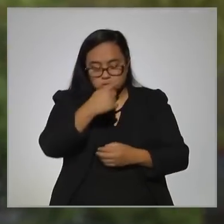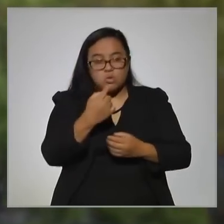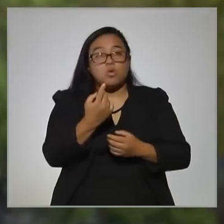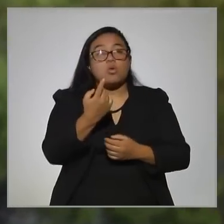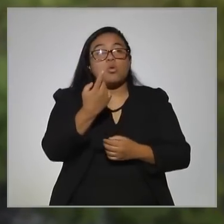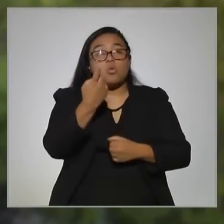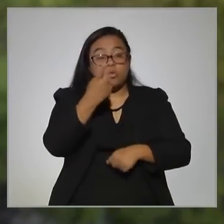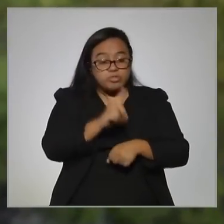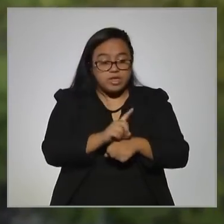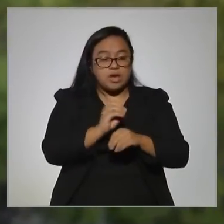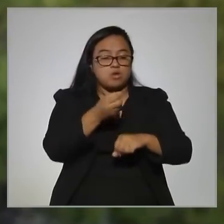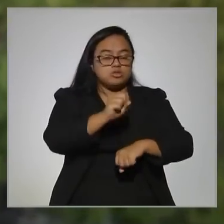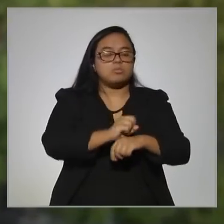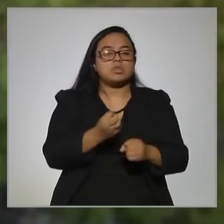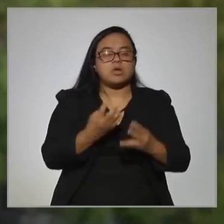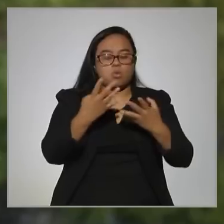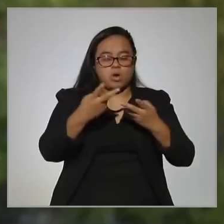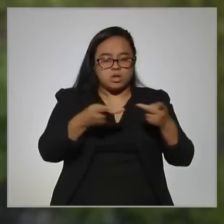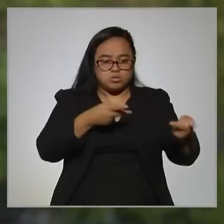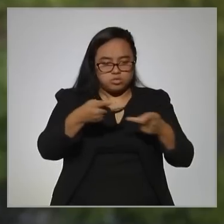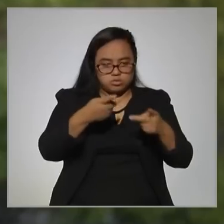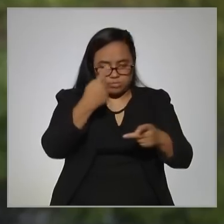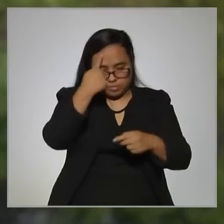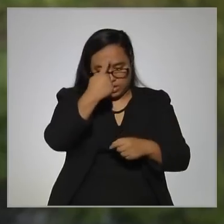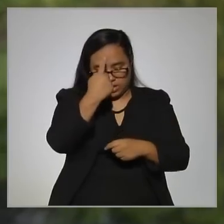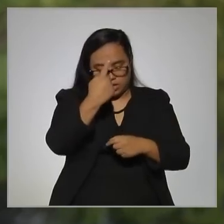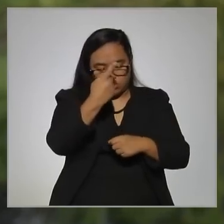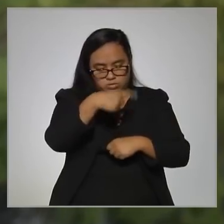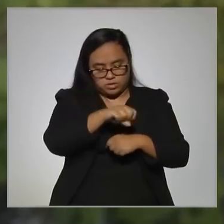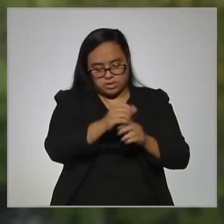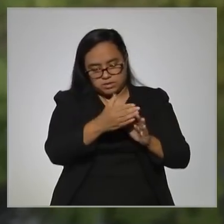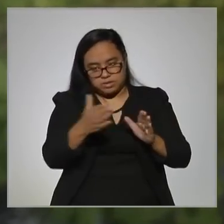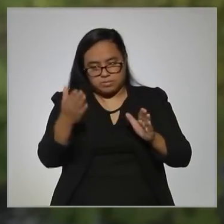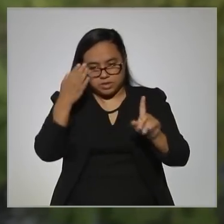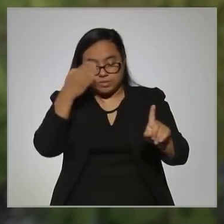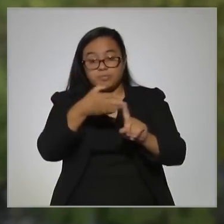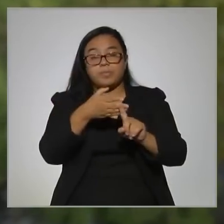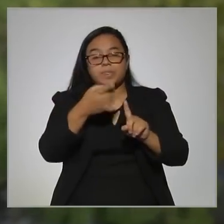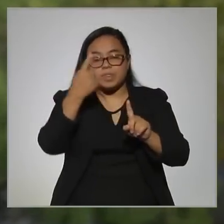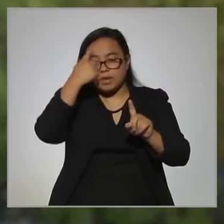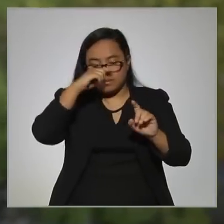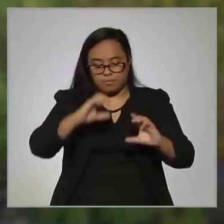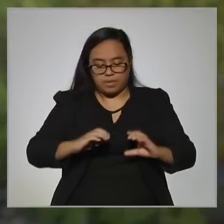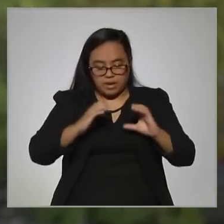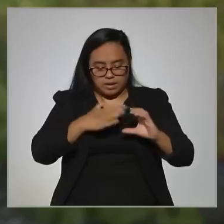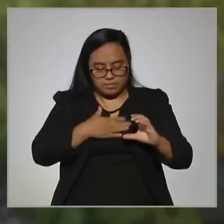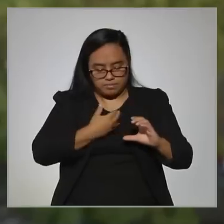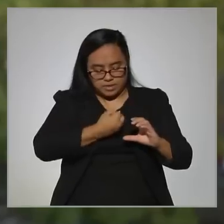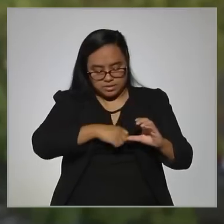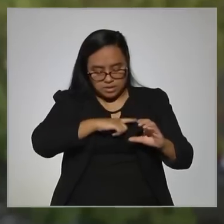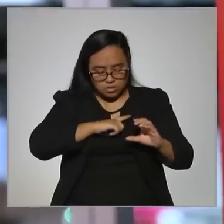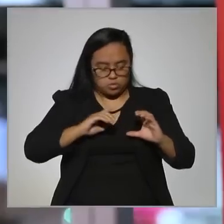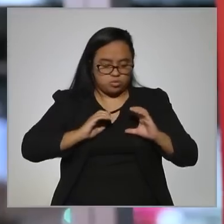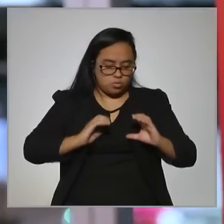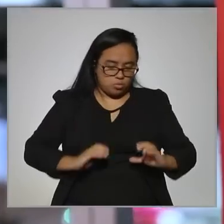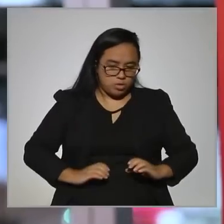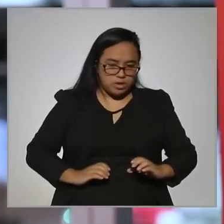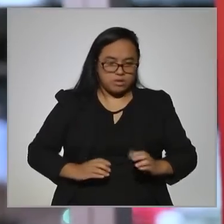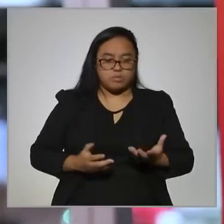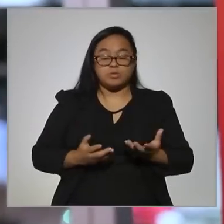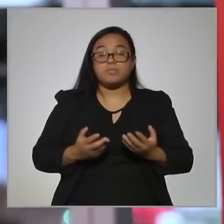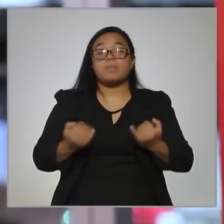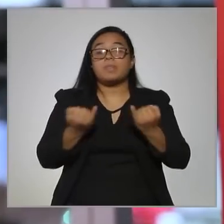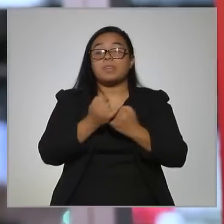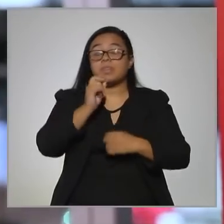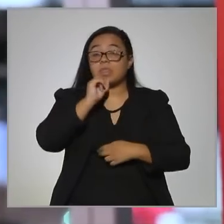o a la semana, que van más enfocados como a cuidar de mi salud física y mental.